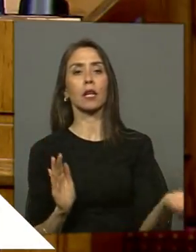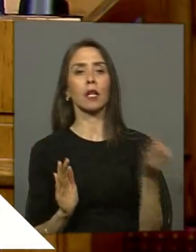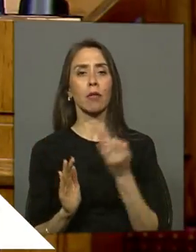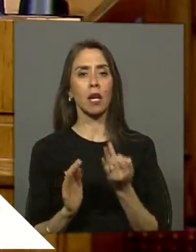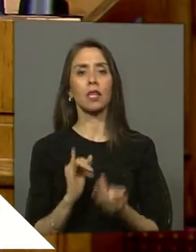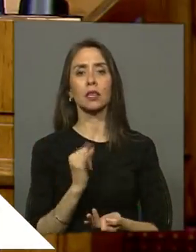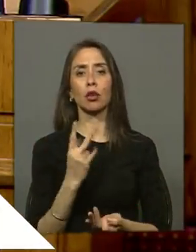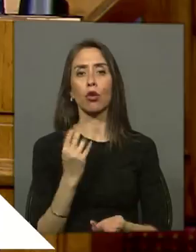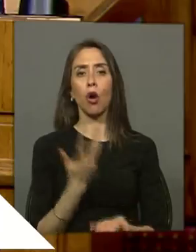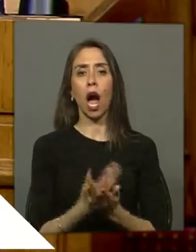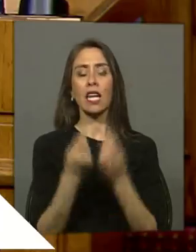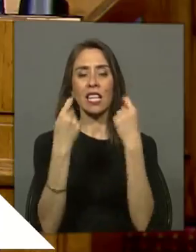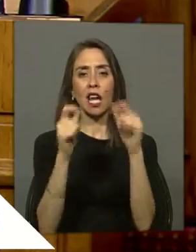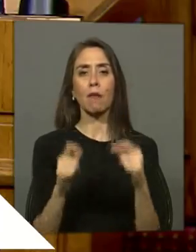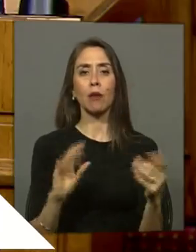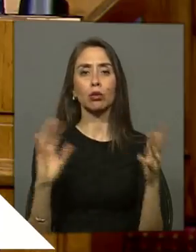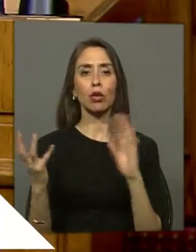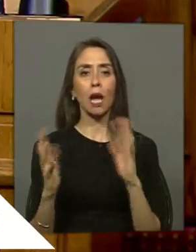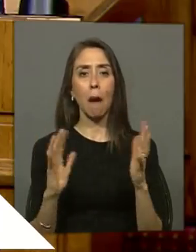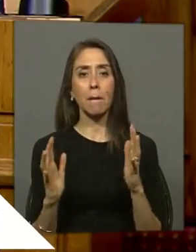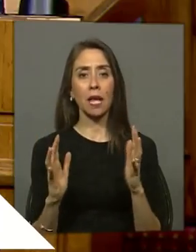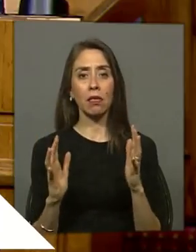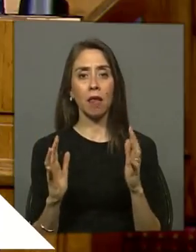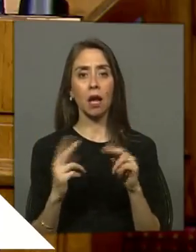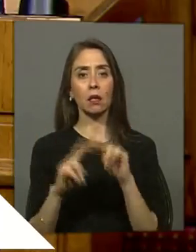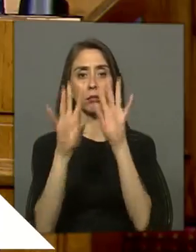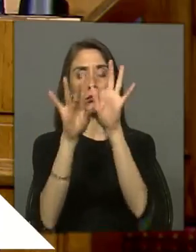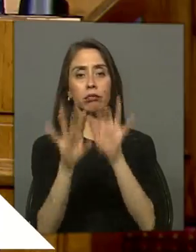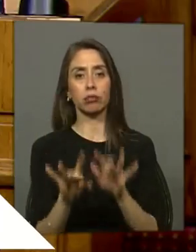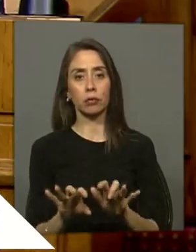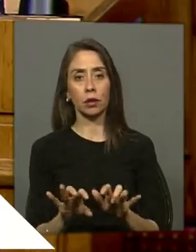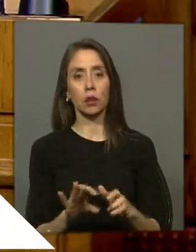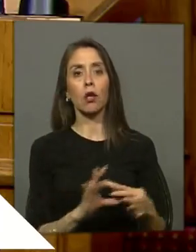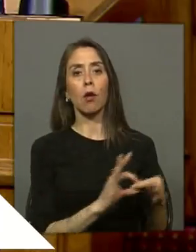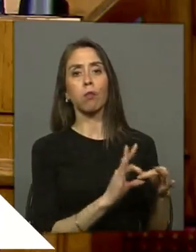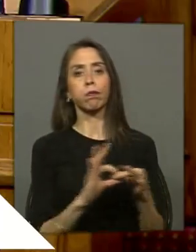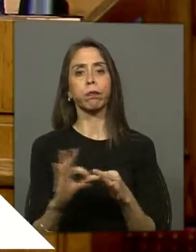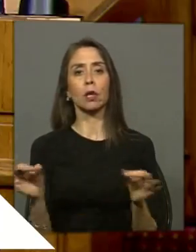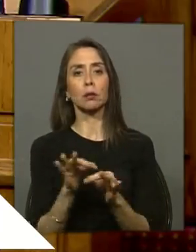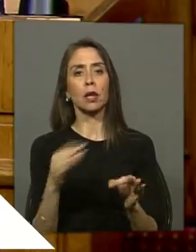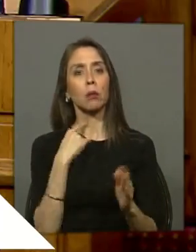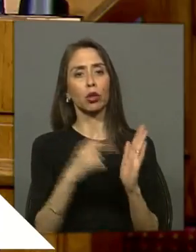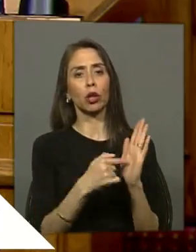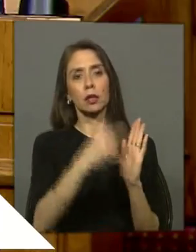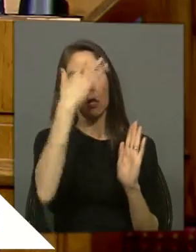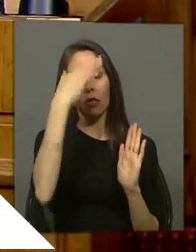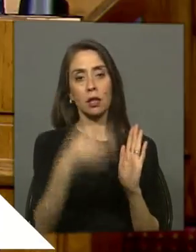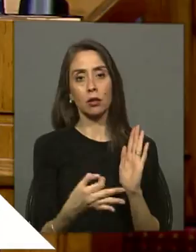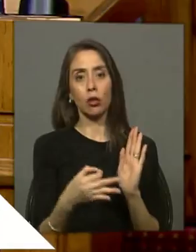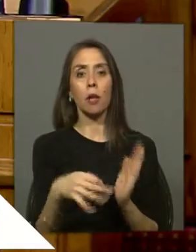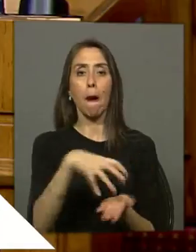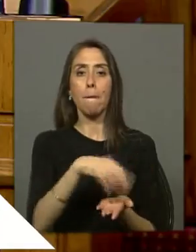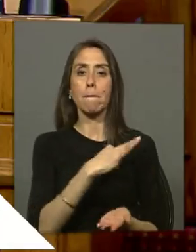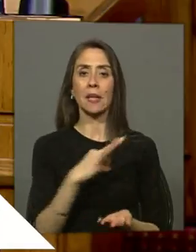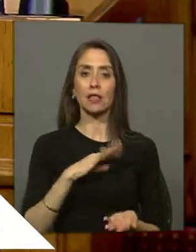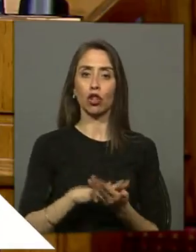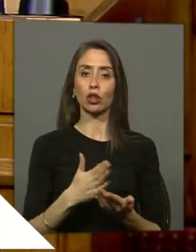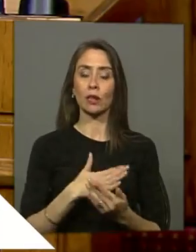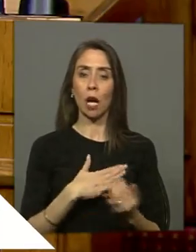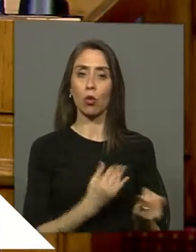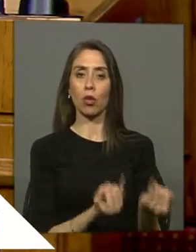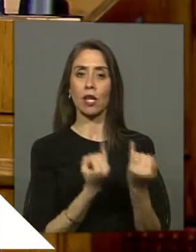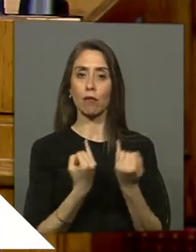de existir las evaluaciones ambientales que se hayan elaborado a la fecha y justifique en semejante medida que el ministerio de salud también me